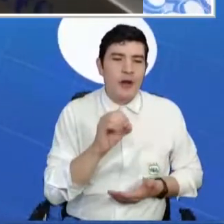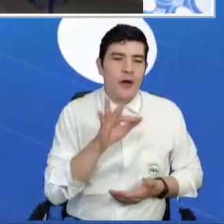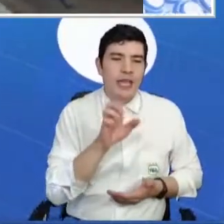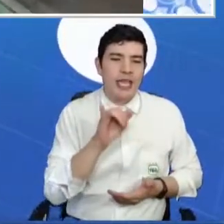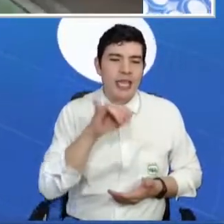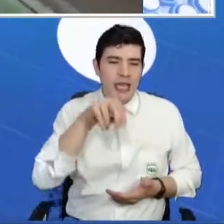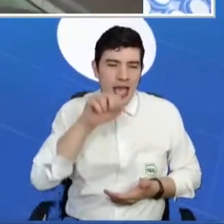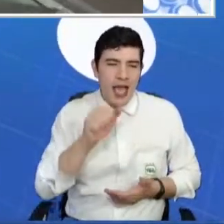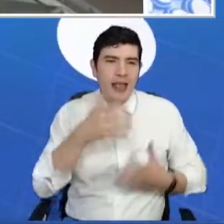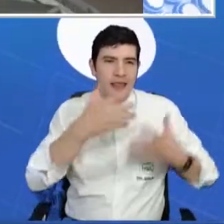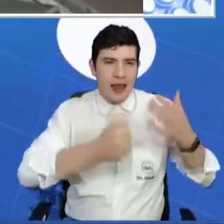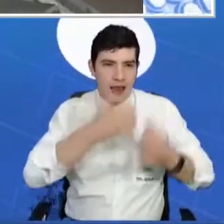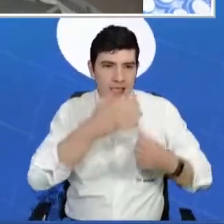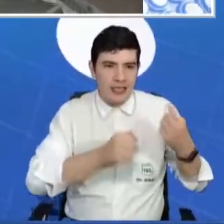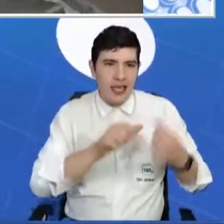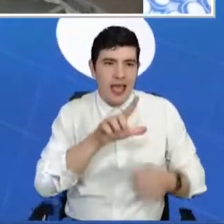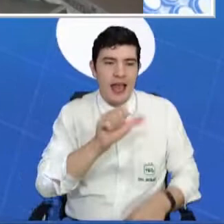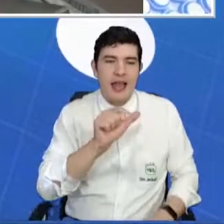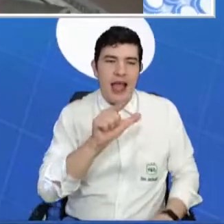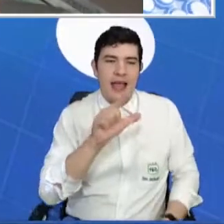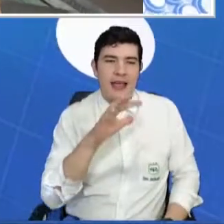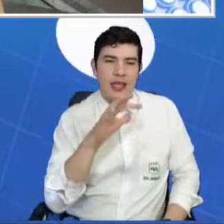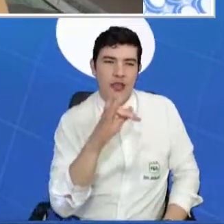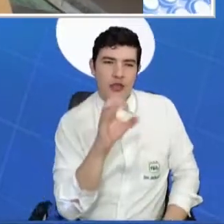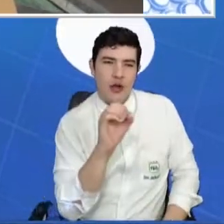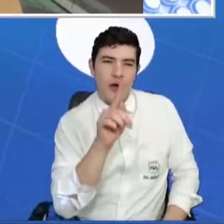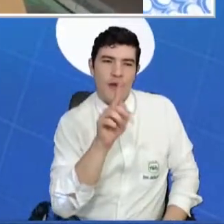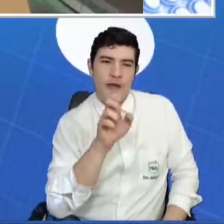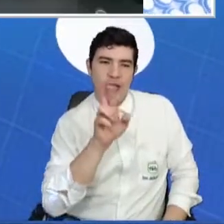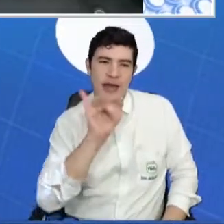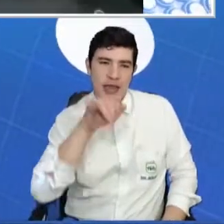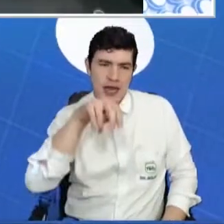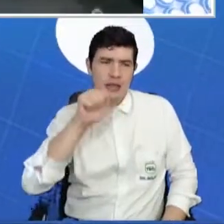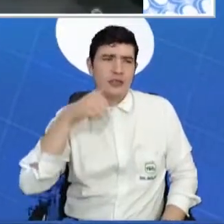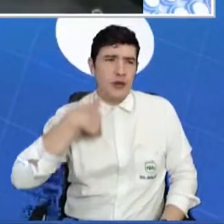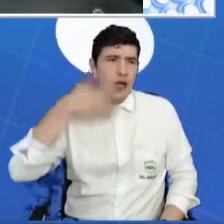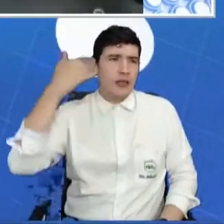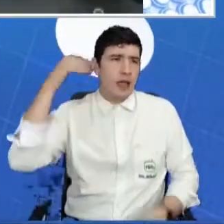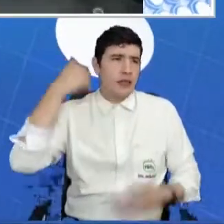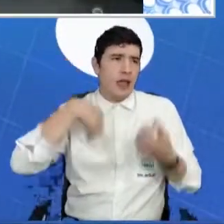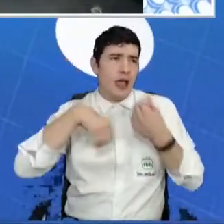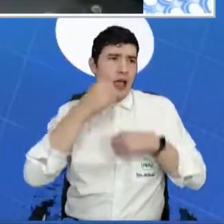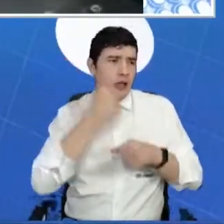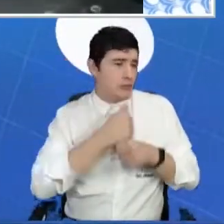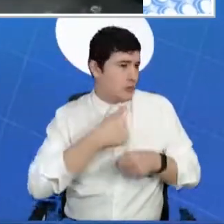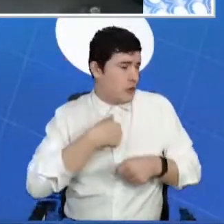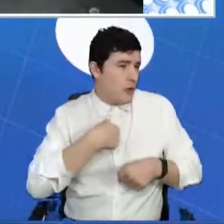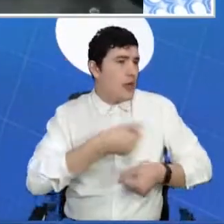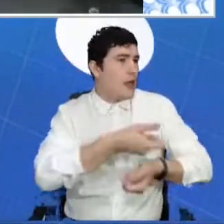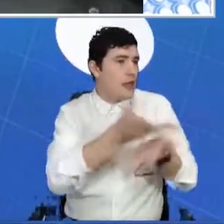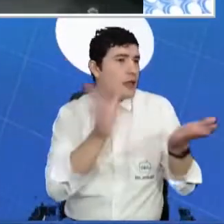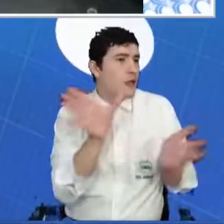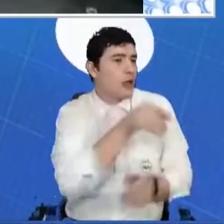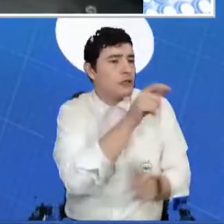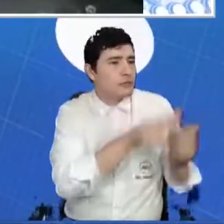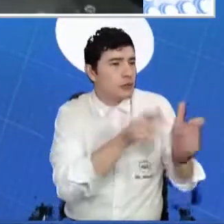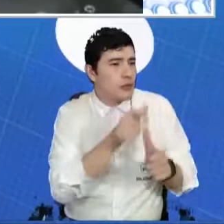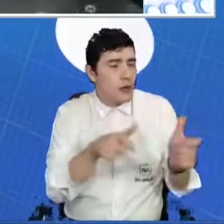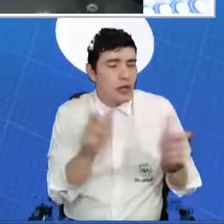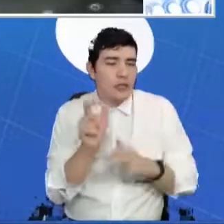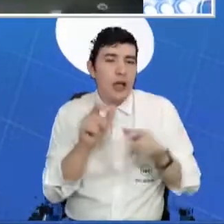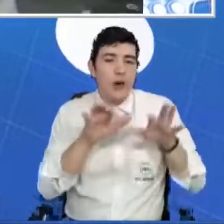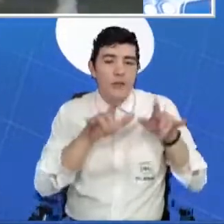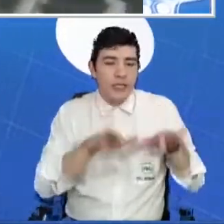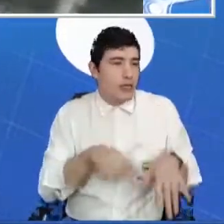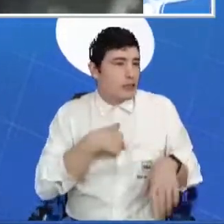años, entonces allí les di a todo el mundo en la oficina, y curiosamente solamente dos personas que no